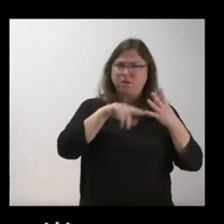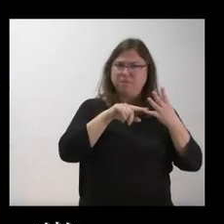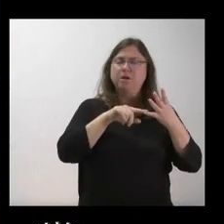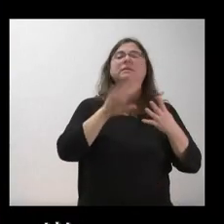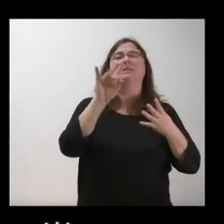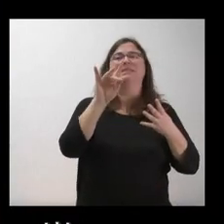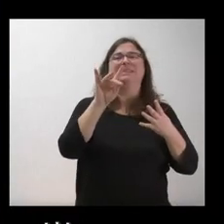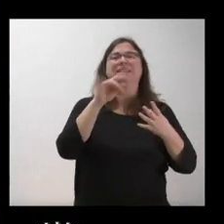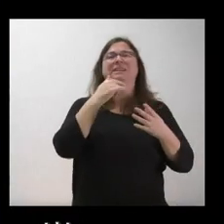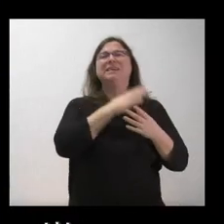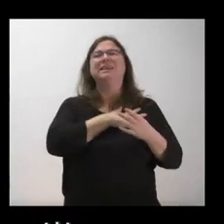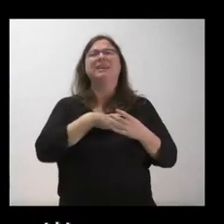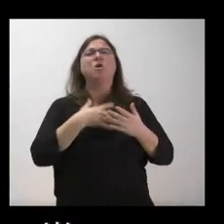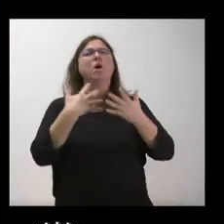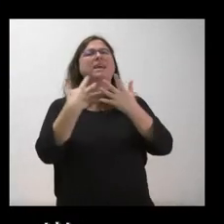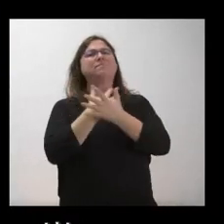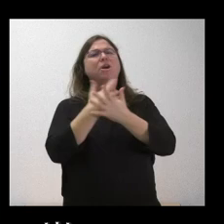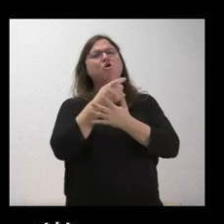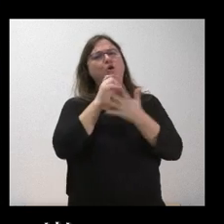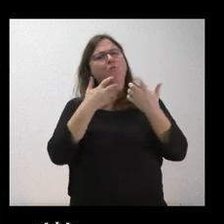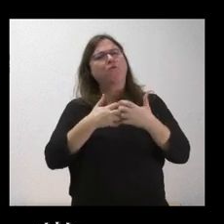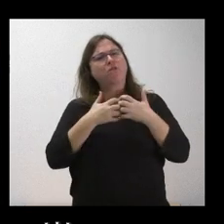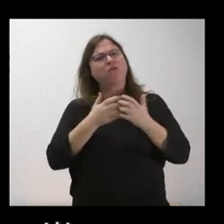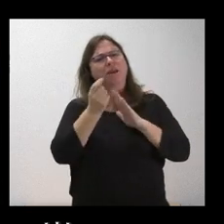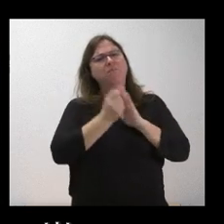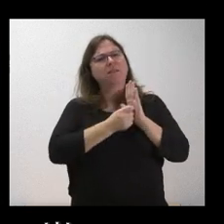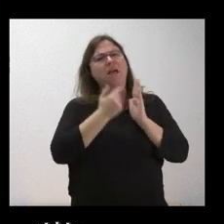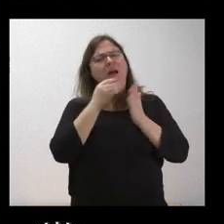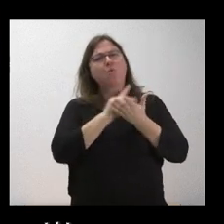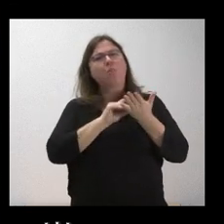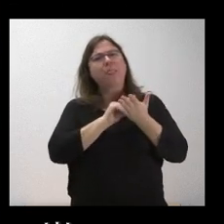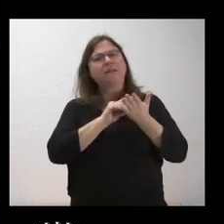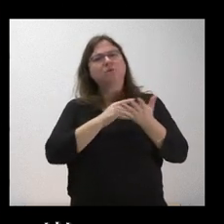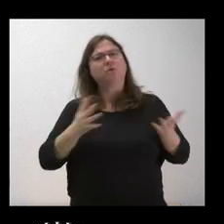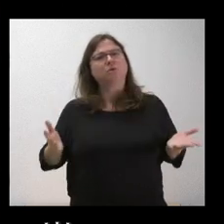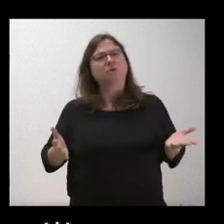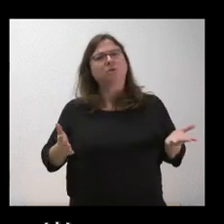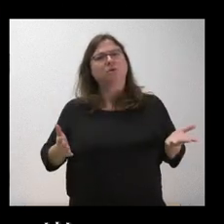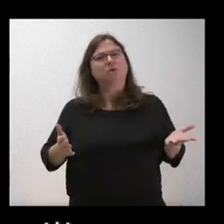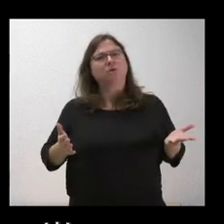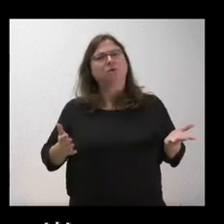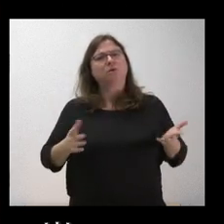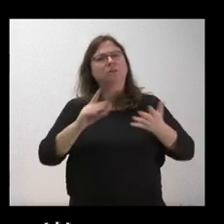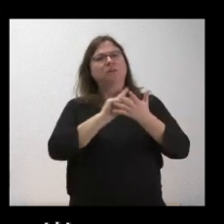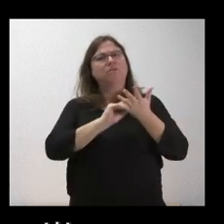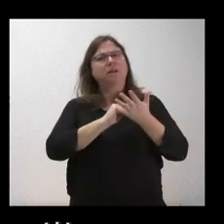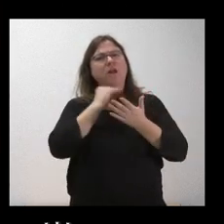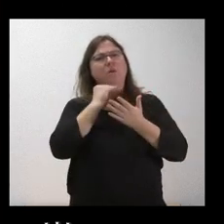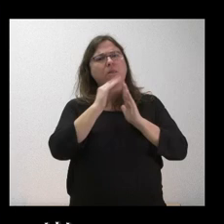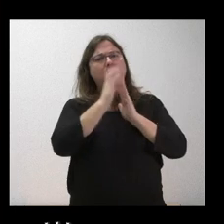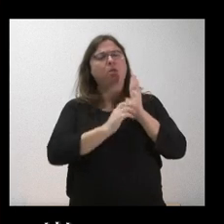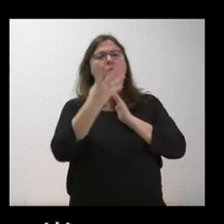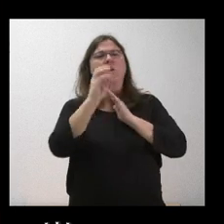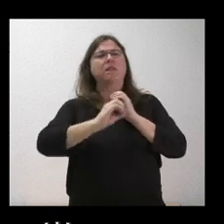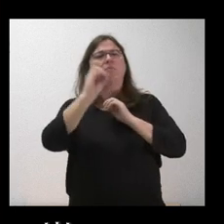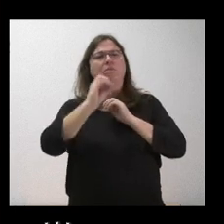analizaran eh Cómo han funcionado estas medidas no sé si tienen algún dato que les lleve a profundizar en esta deducción del 40% que